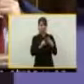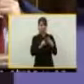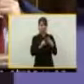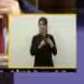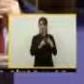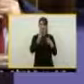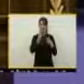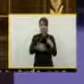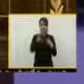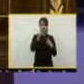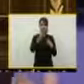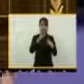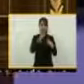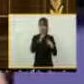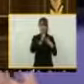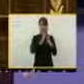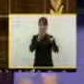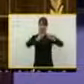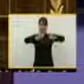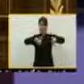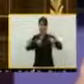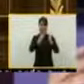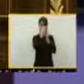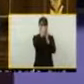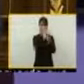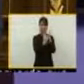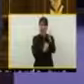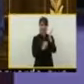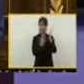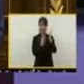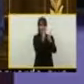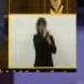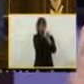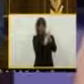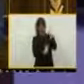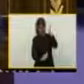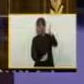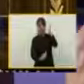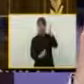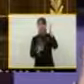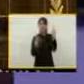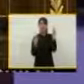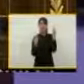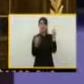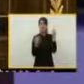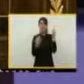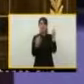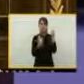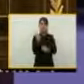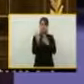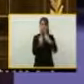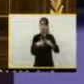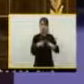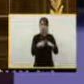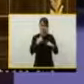que hai que recuperar 9.000 millóns de euros que deixamos, bueno, que deixamos, que le cortaron de gasto en sanidade? Te parece de esquerdas que non se diga que se vai